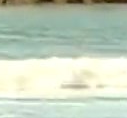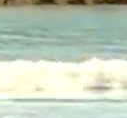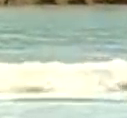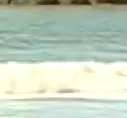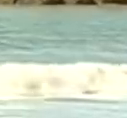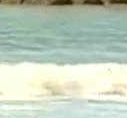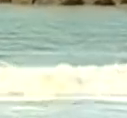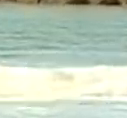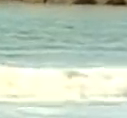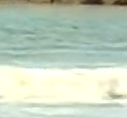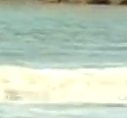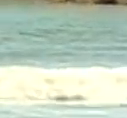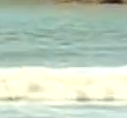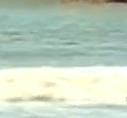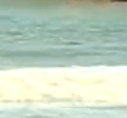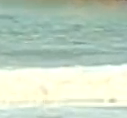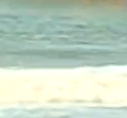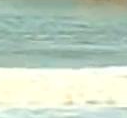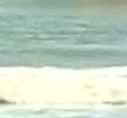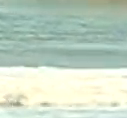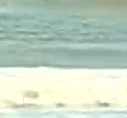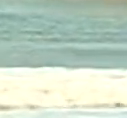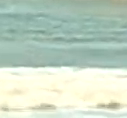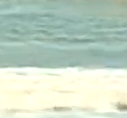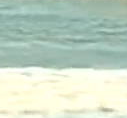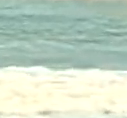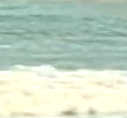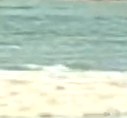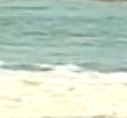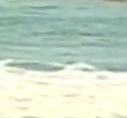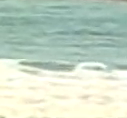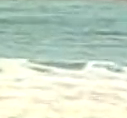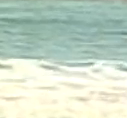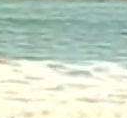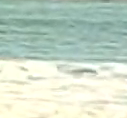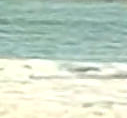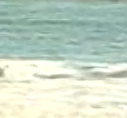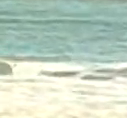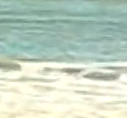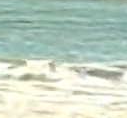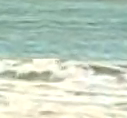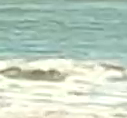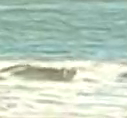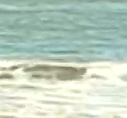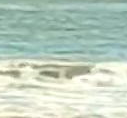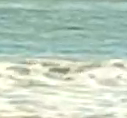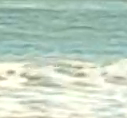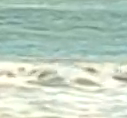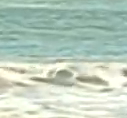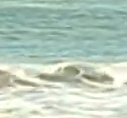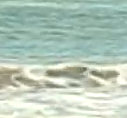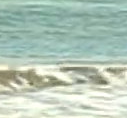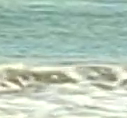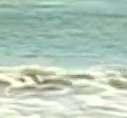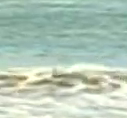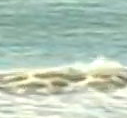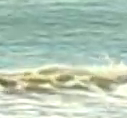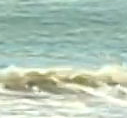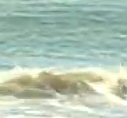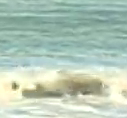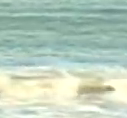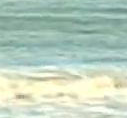A esta hora, el presidente constitucional de la República Bolivariana de Venezuela, Nicolás Maduro, acompañado de la primera combatiente y diputada a la